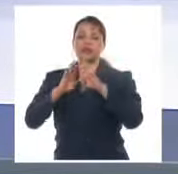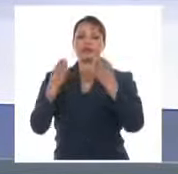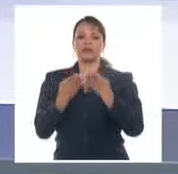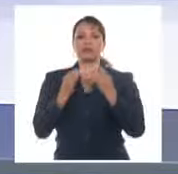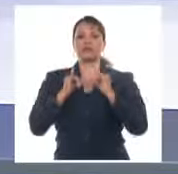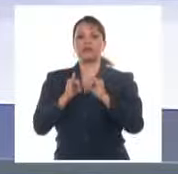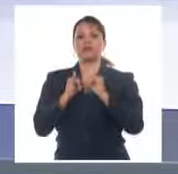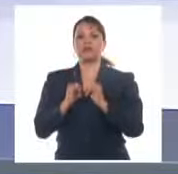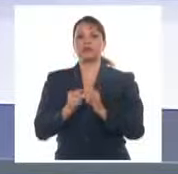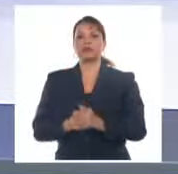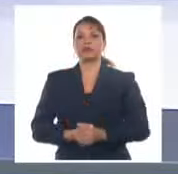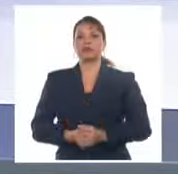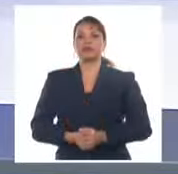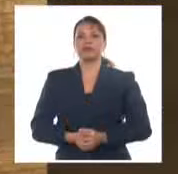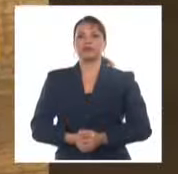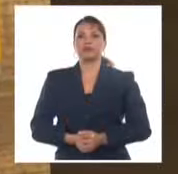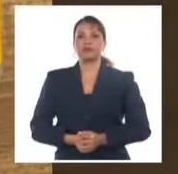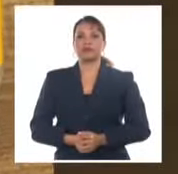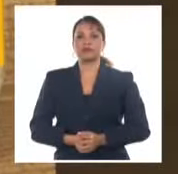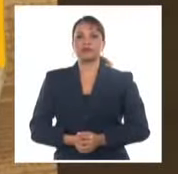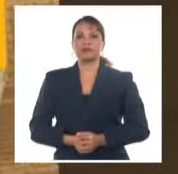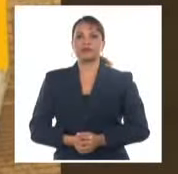reporte de cierra de nuestra